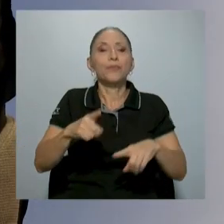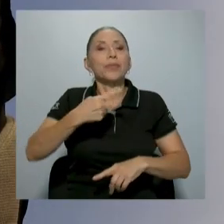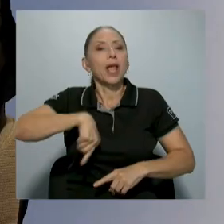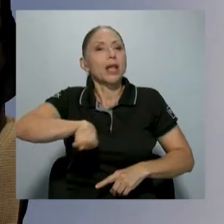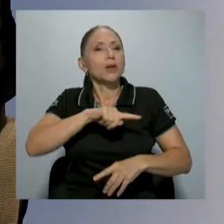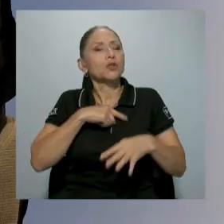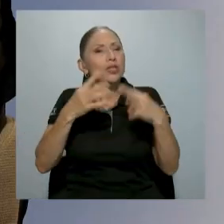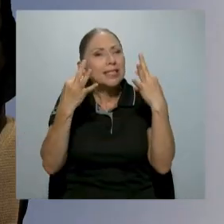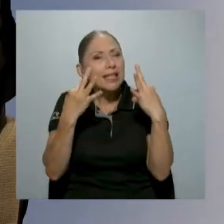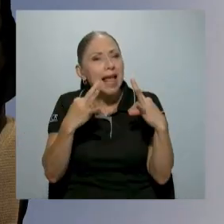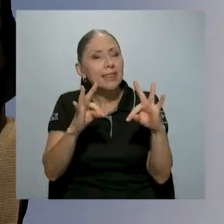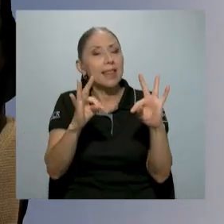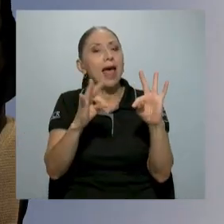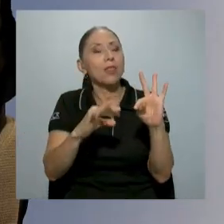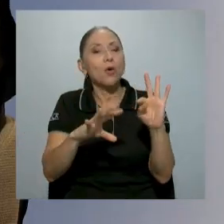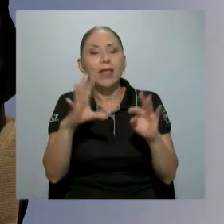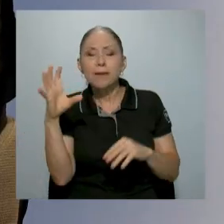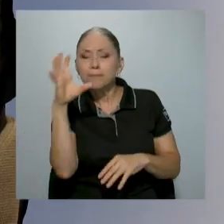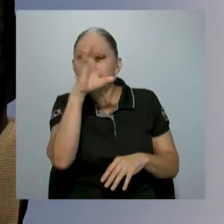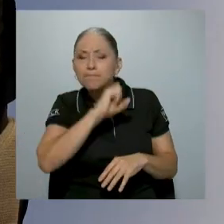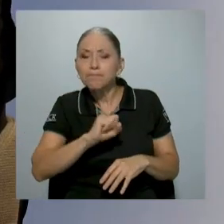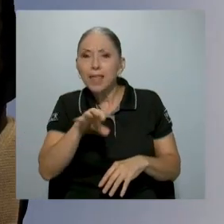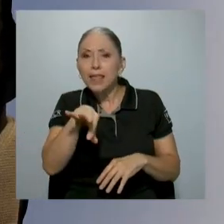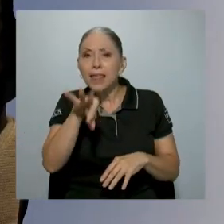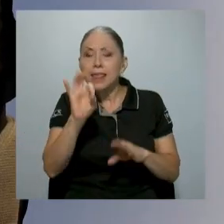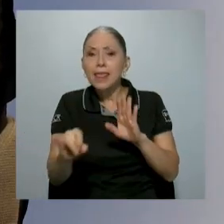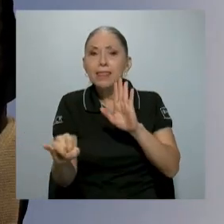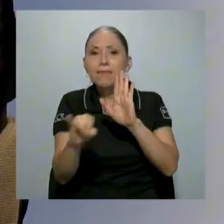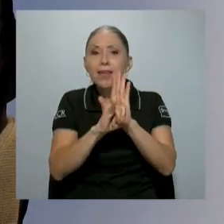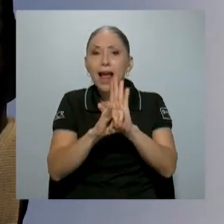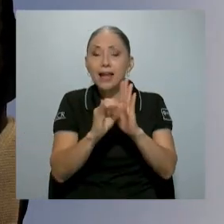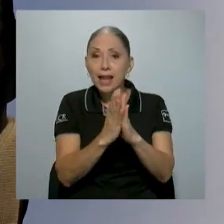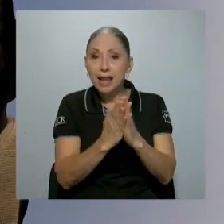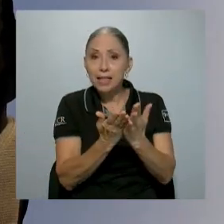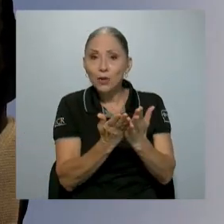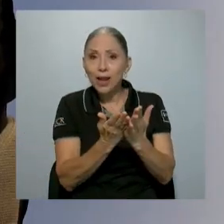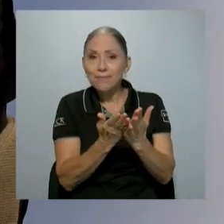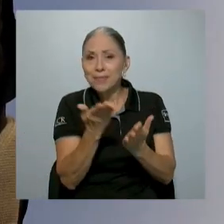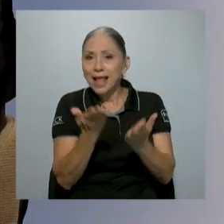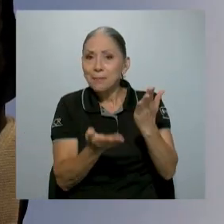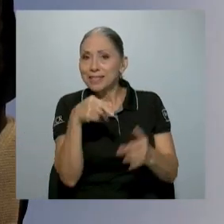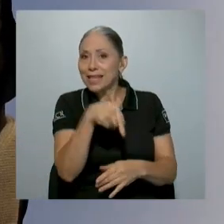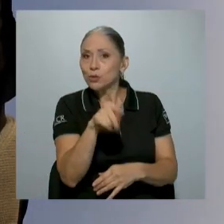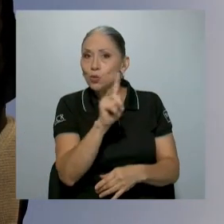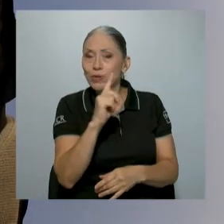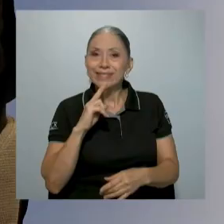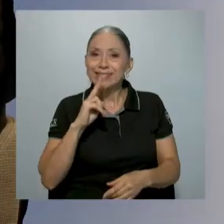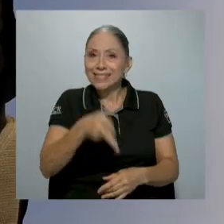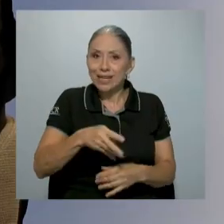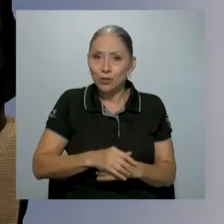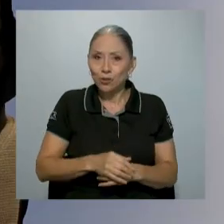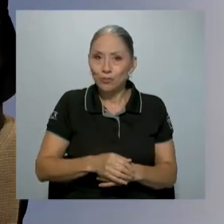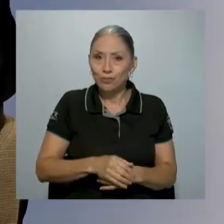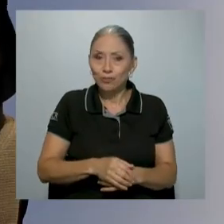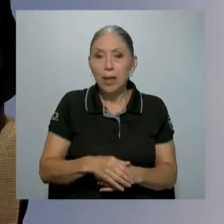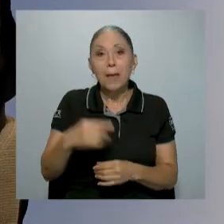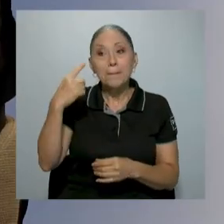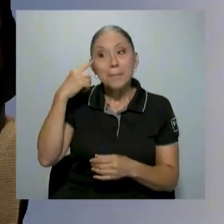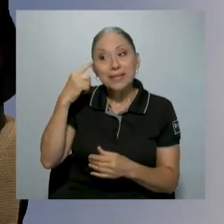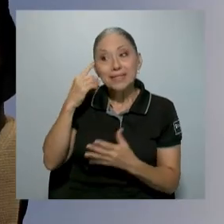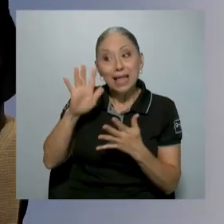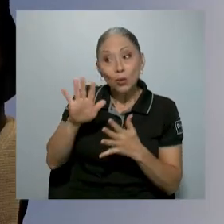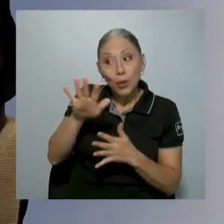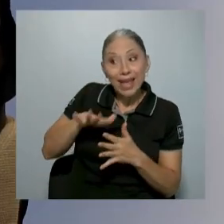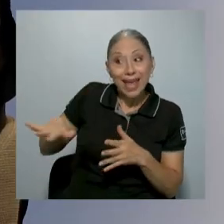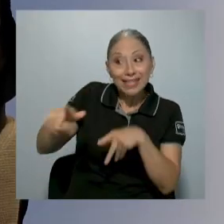de identificar en la literatura es que puede que eso no sea tan cierto, en función de los nietos o de los bisnietos de